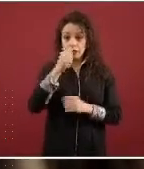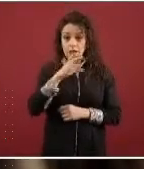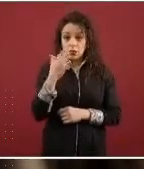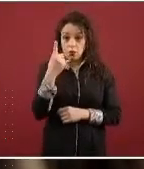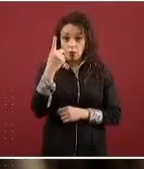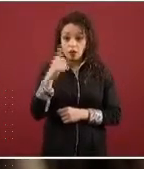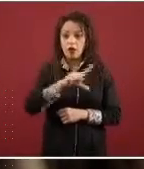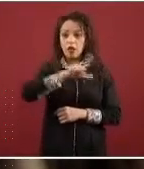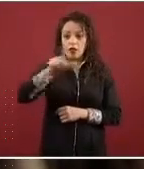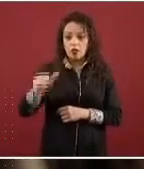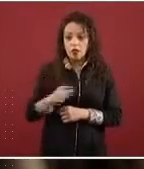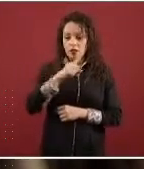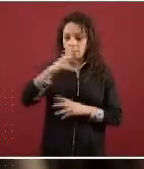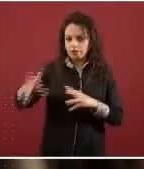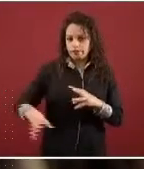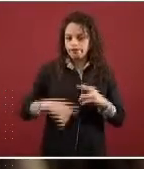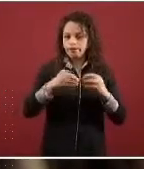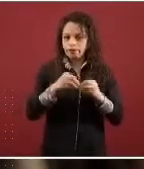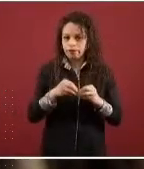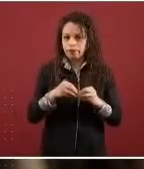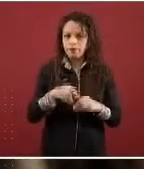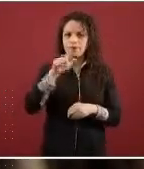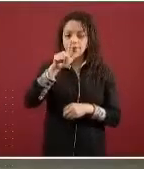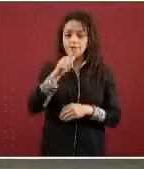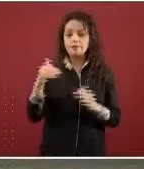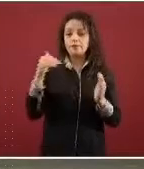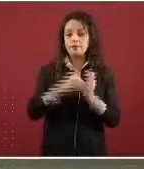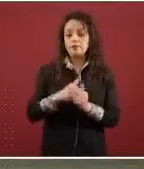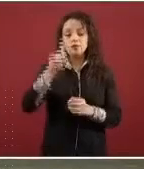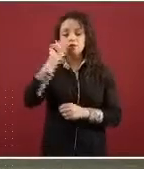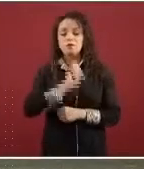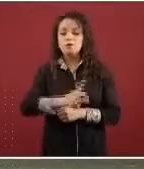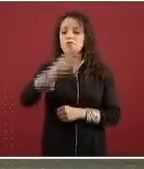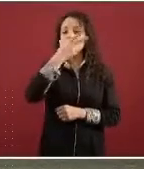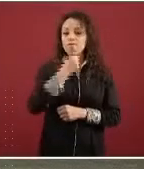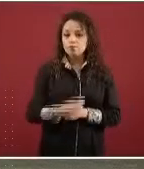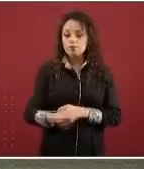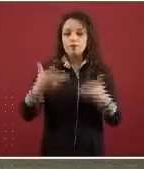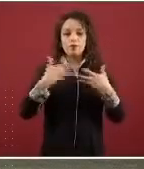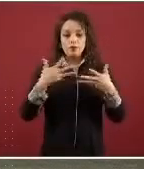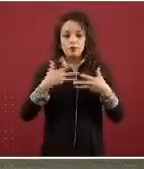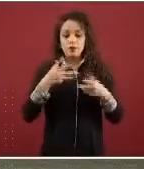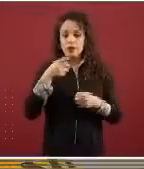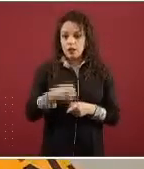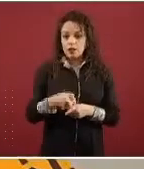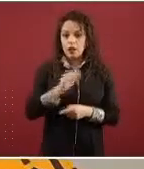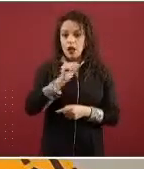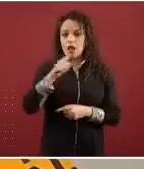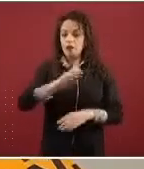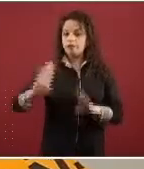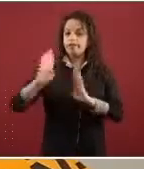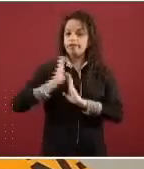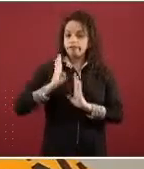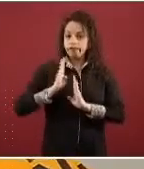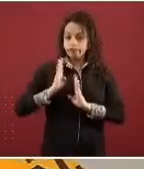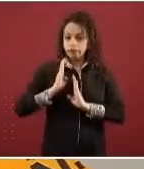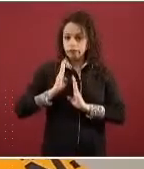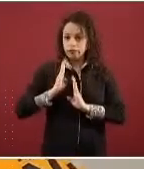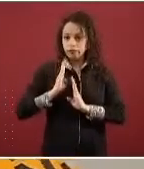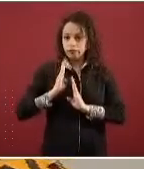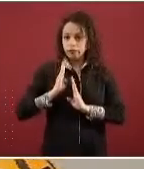3.651 se sumarán a los 17,000 hombres y mujeres que tenemos dentro del Ejército y Fuerza Aérea